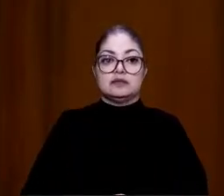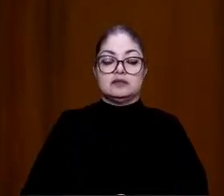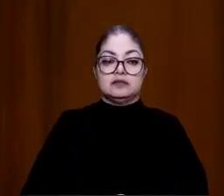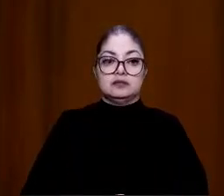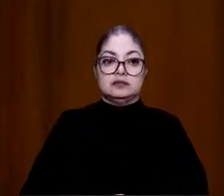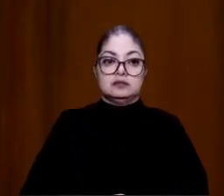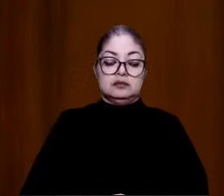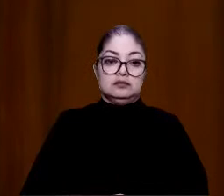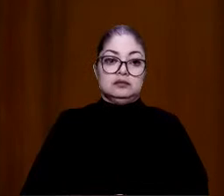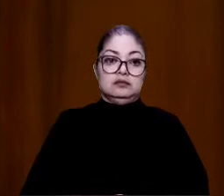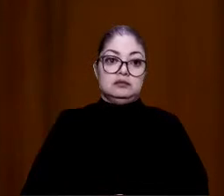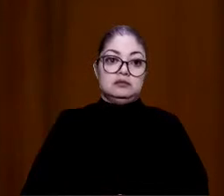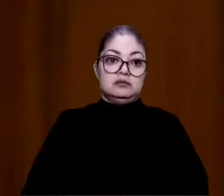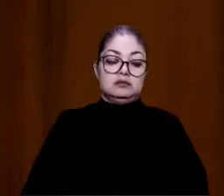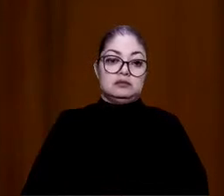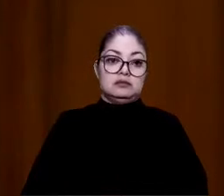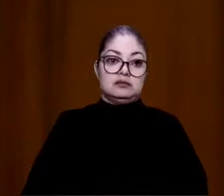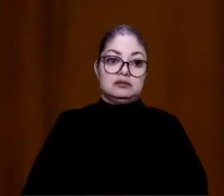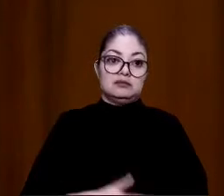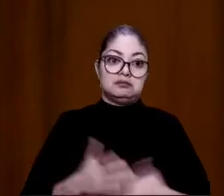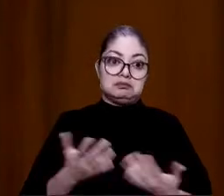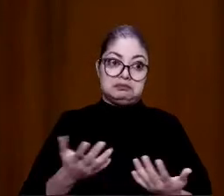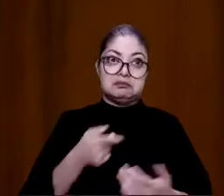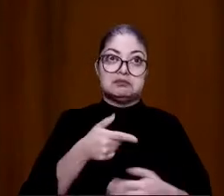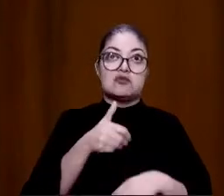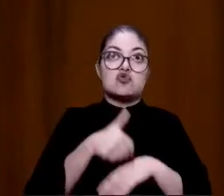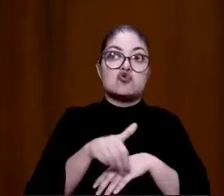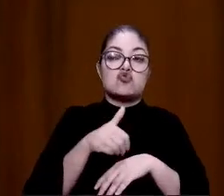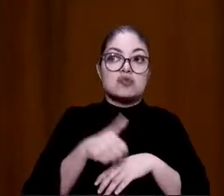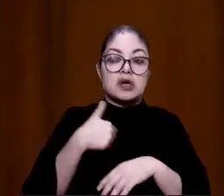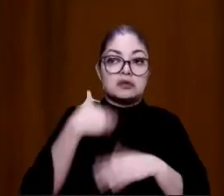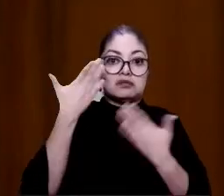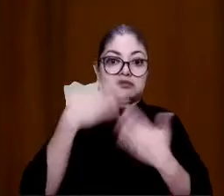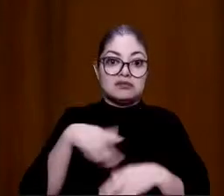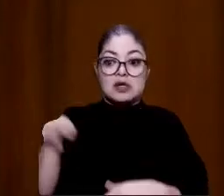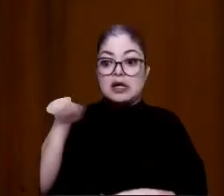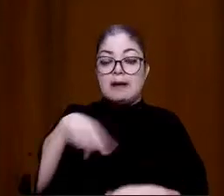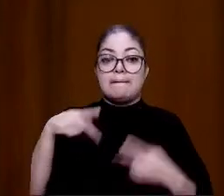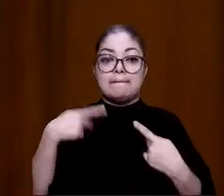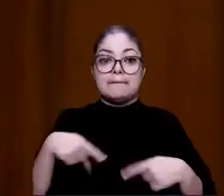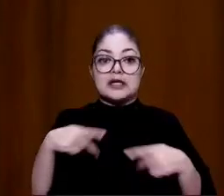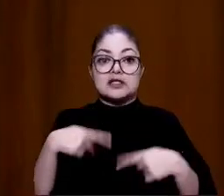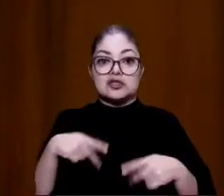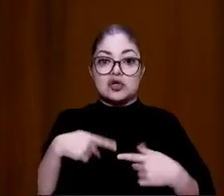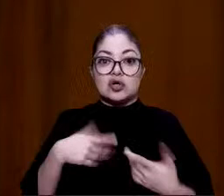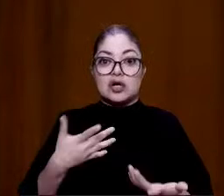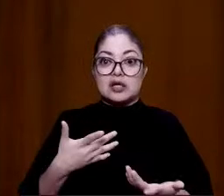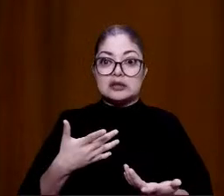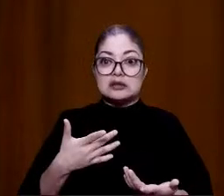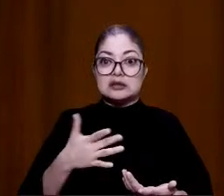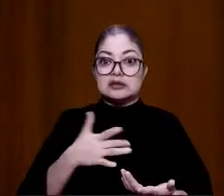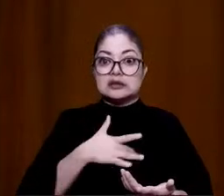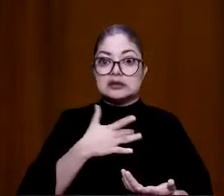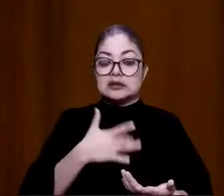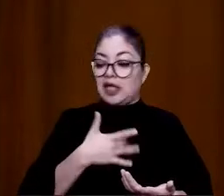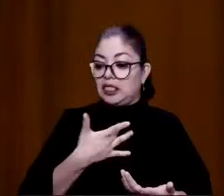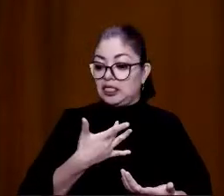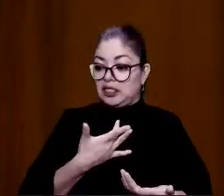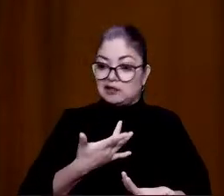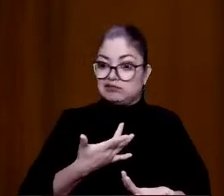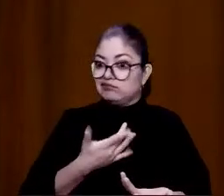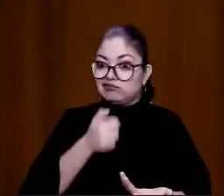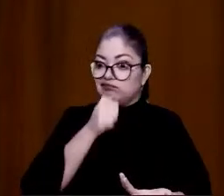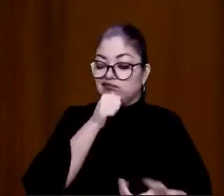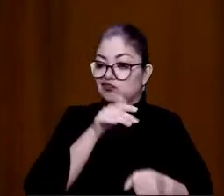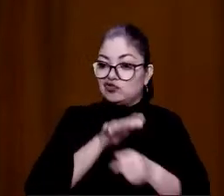Esas son cifras frías y entendemos que para la ciudadanía con que exista un ilícito tenemos que seguir trabajando para ello, pero